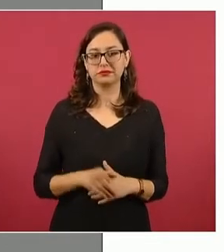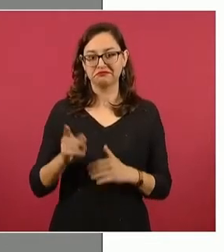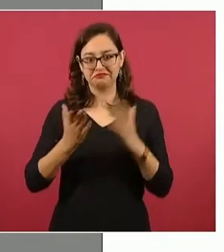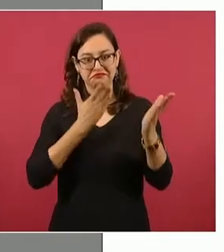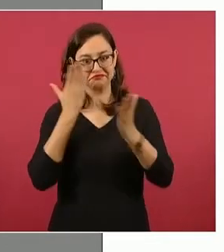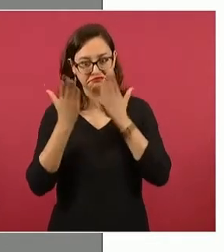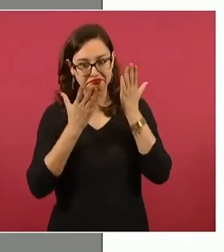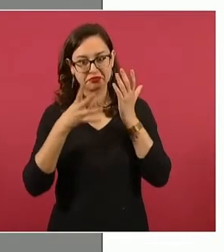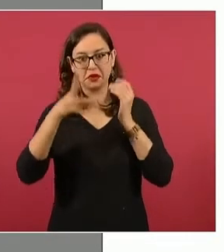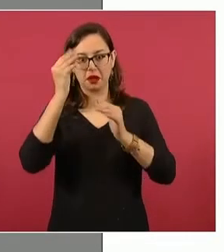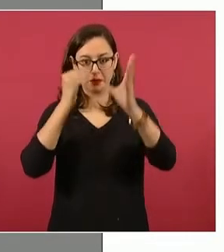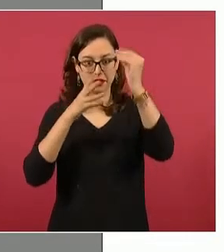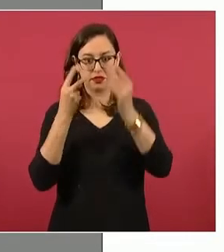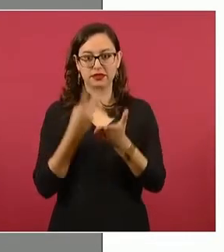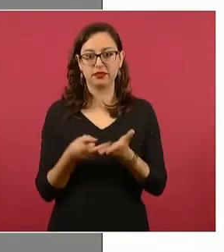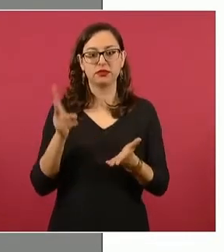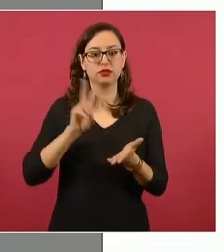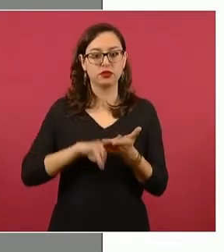formando